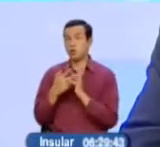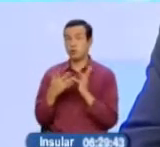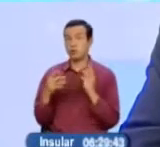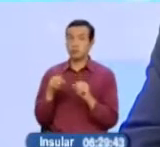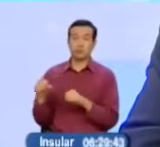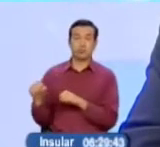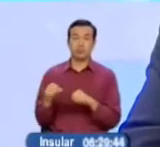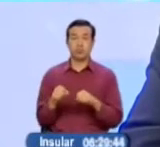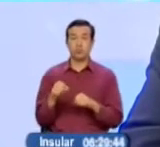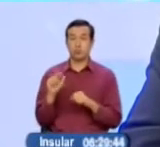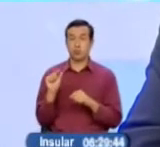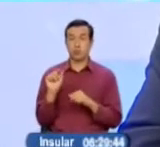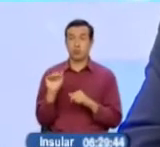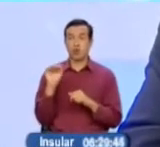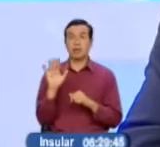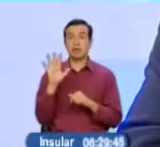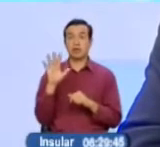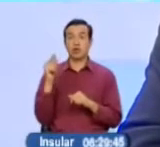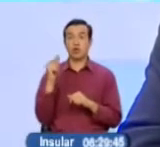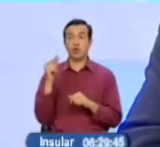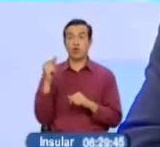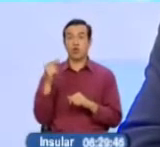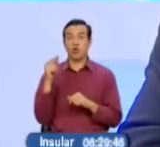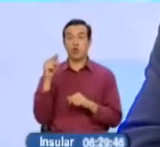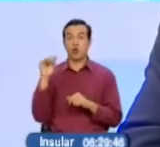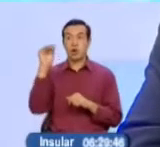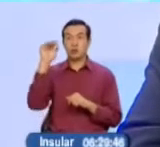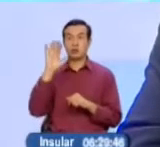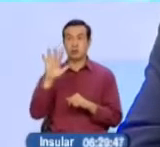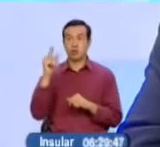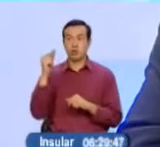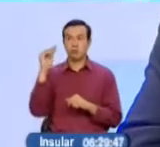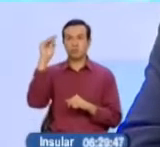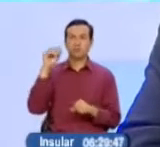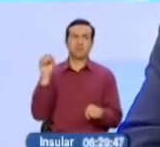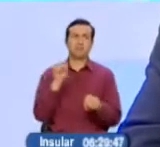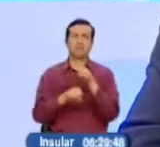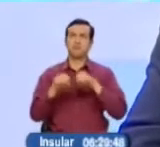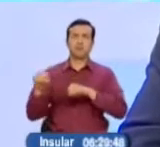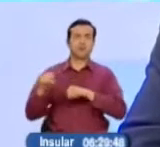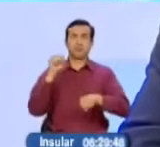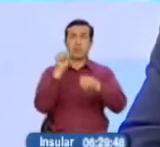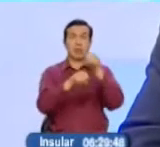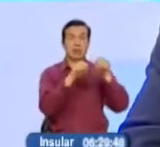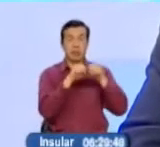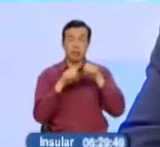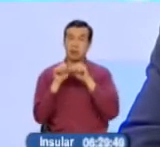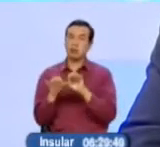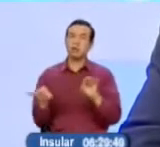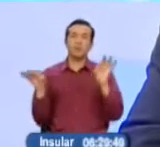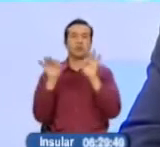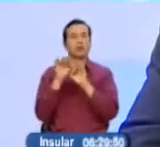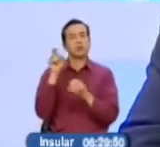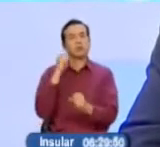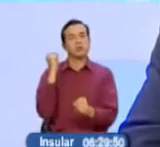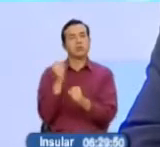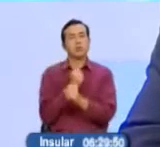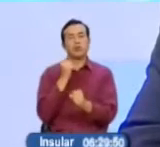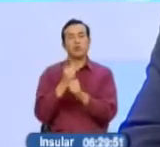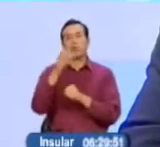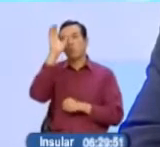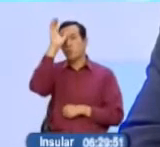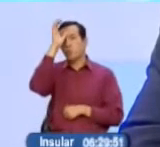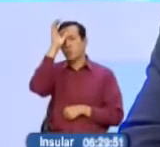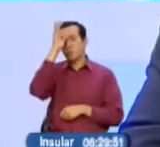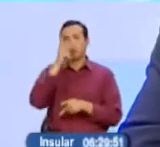con una magnitud un grado mayor, ¿no? Los daños hubiesen sido ya daños importantes. Y es por eso que debemos trabajar en una cultura